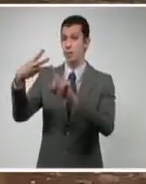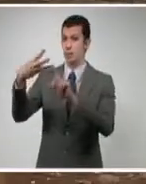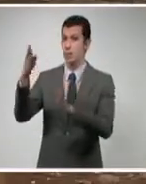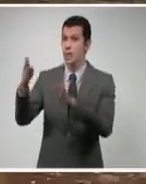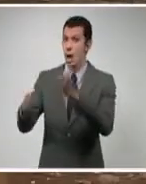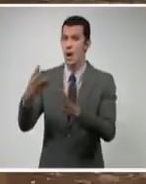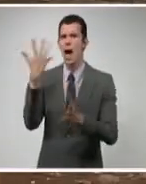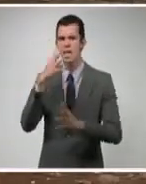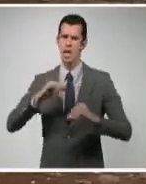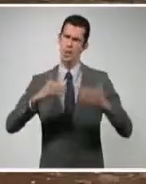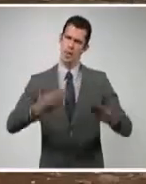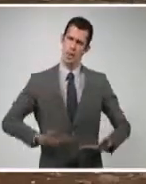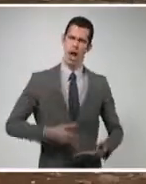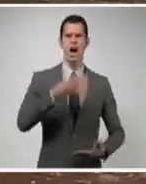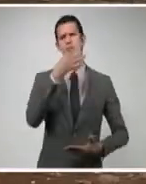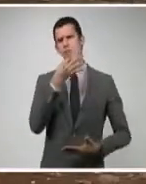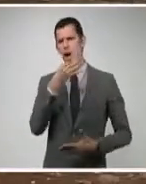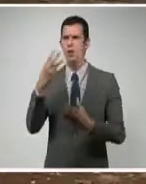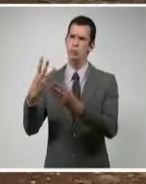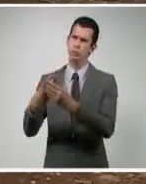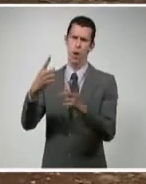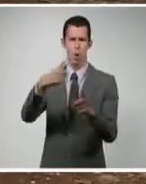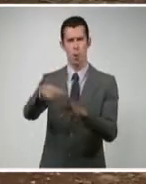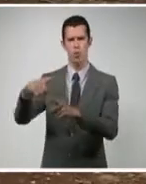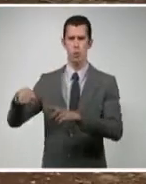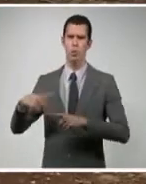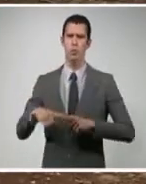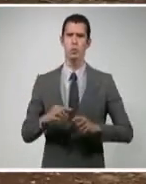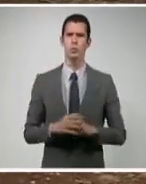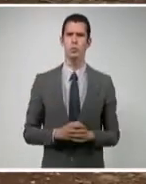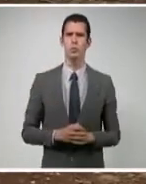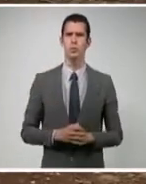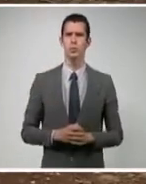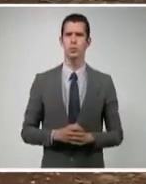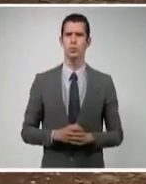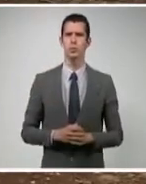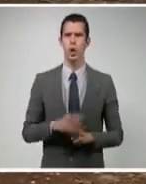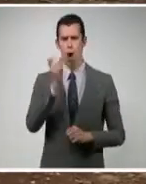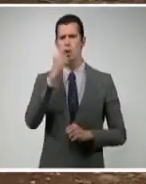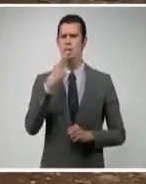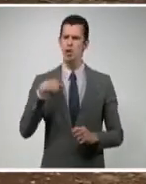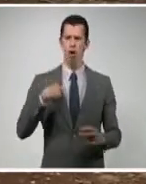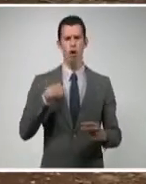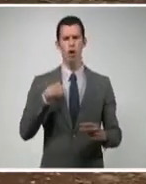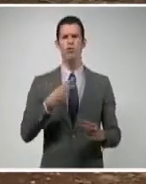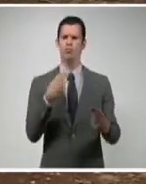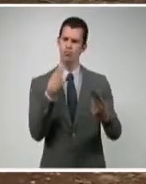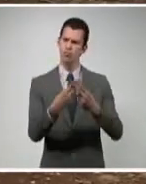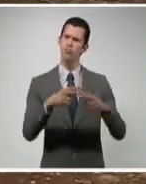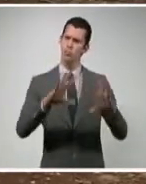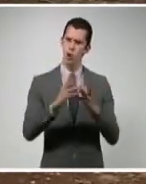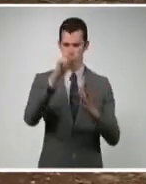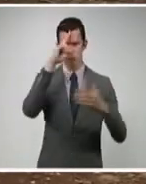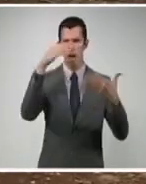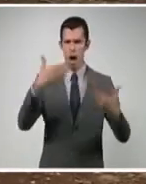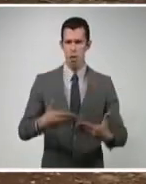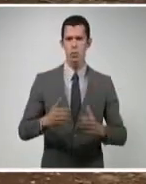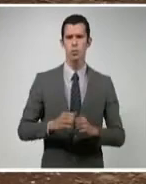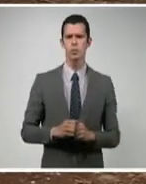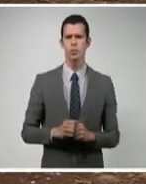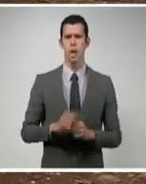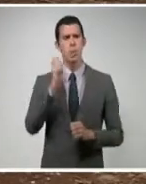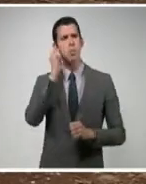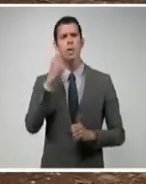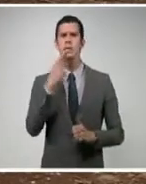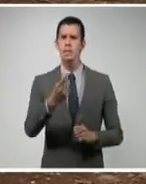hay que destacar una cosa muy importante la buena atención por parte de todo el personal de la salud y gas